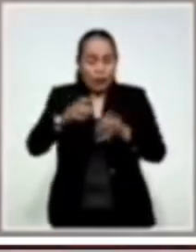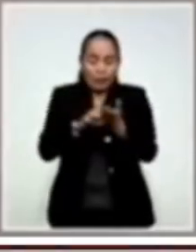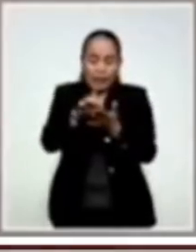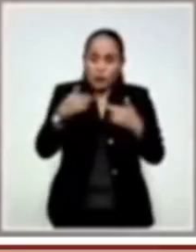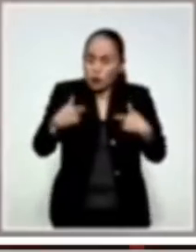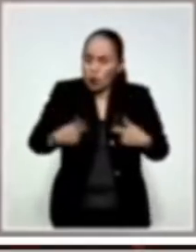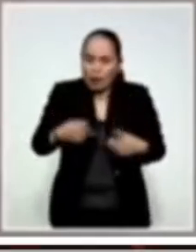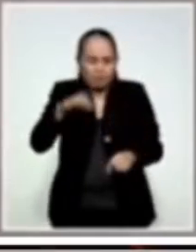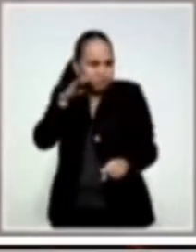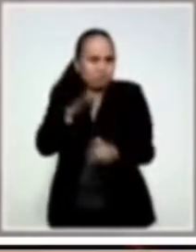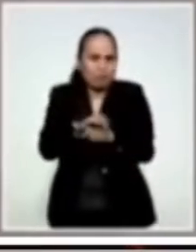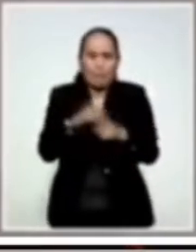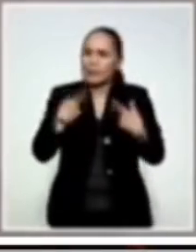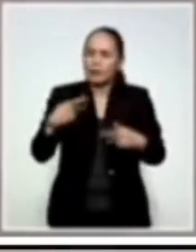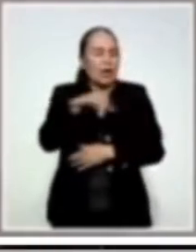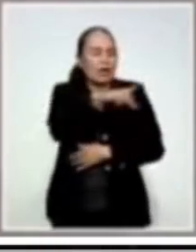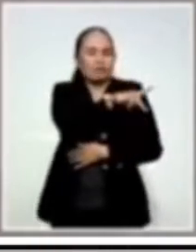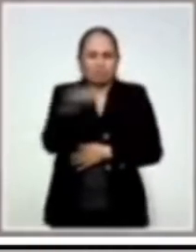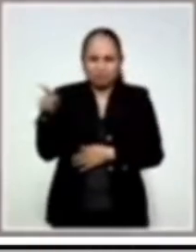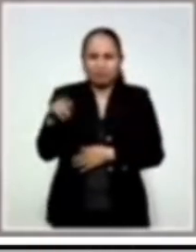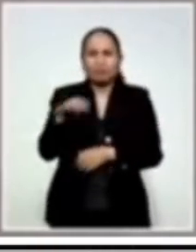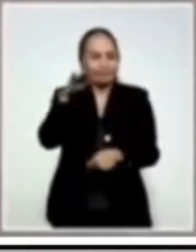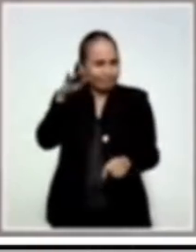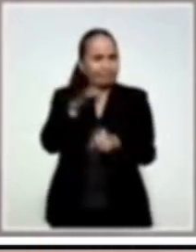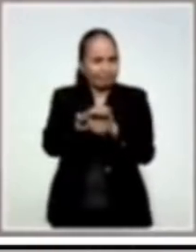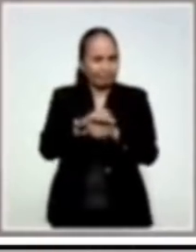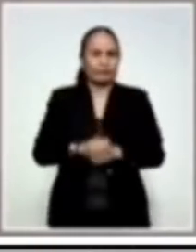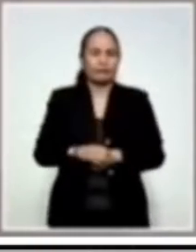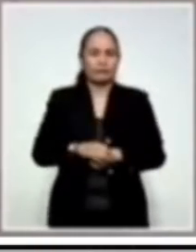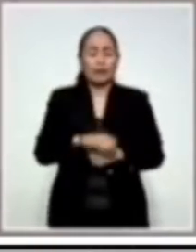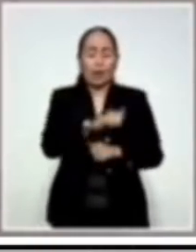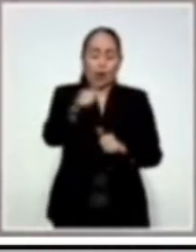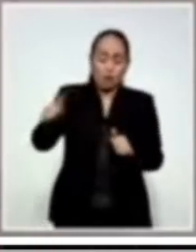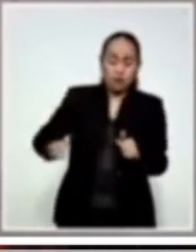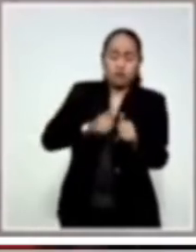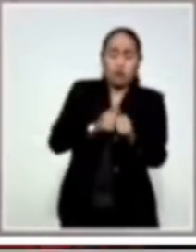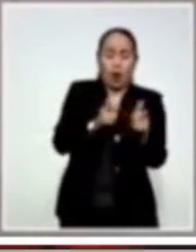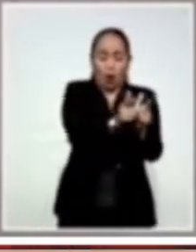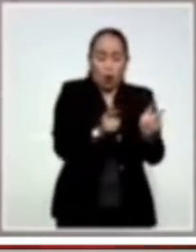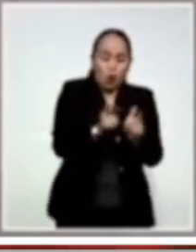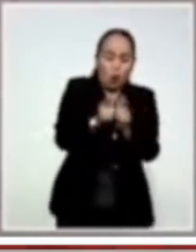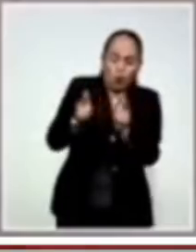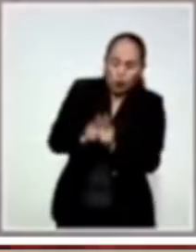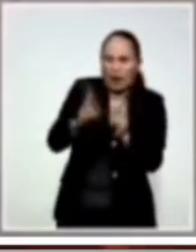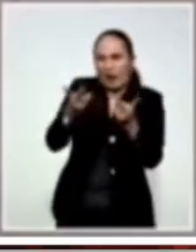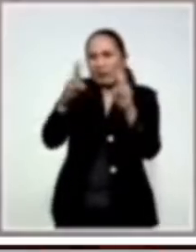humanos de todas las personas. Atrás de estos grupos, además de lo